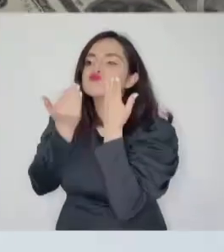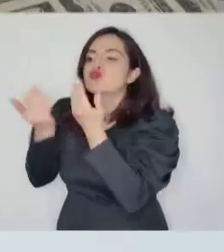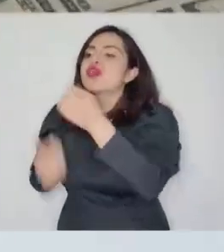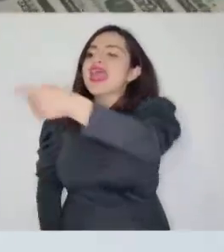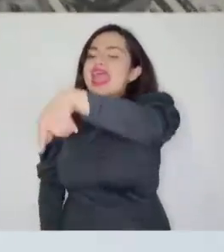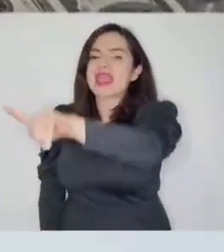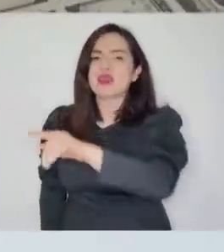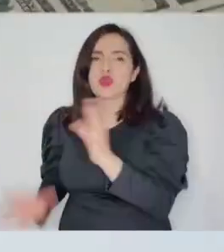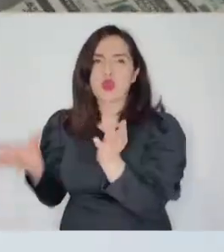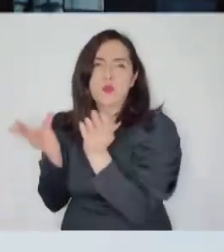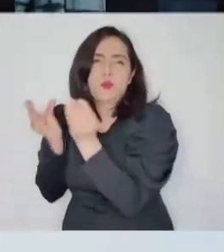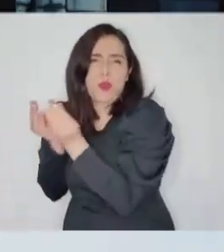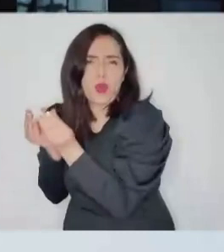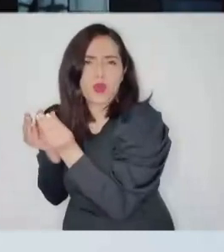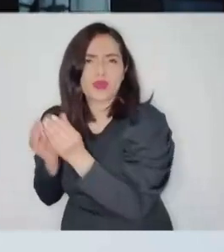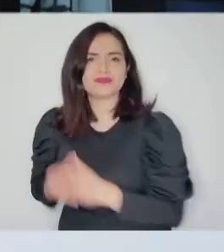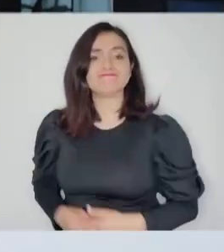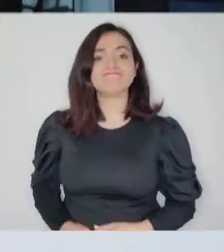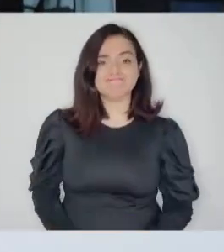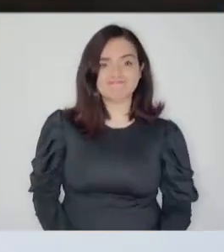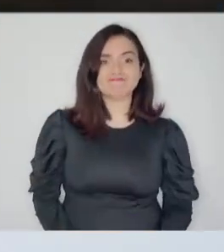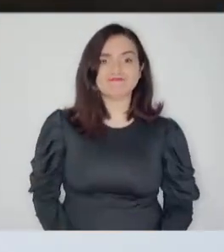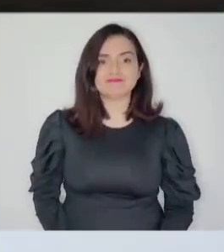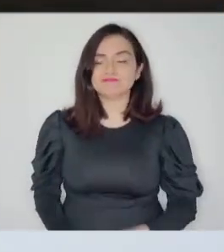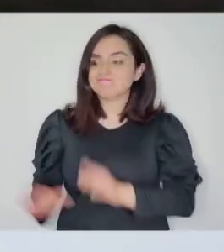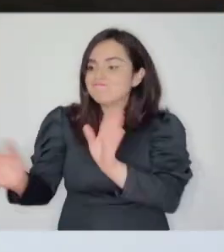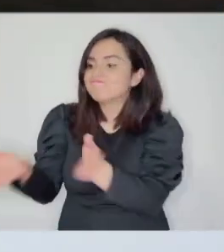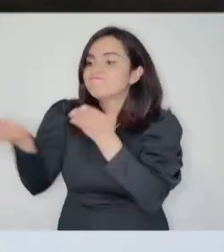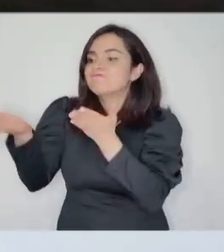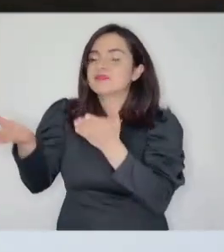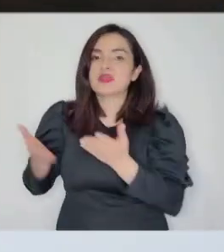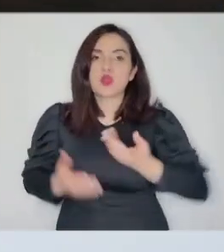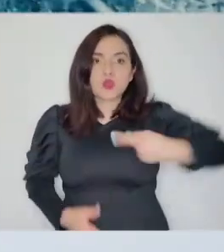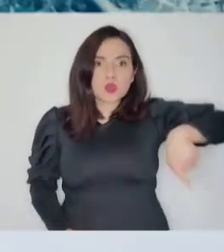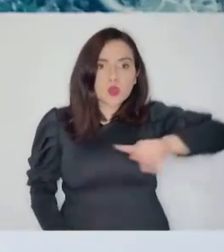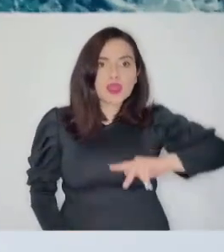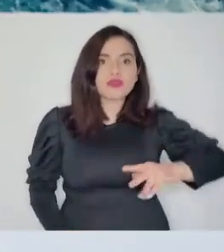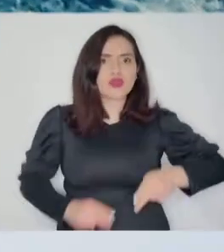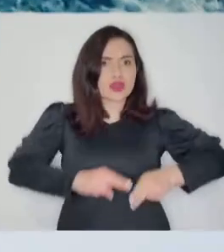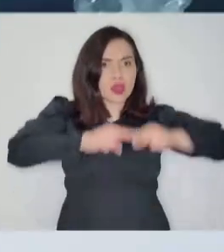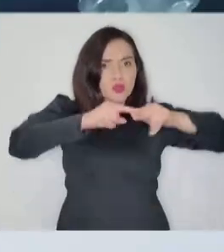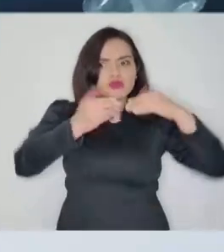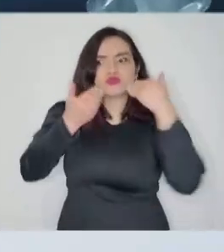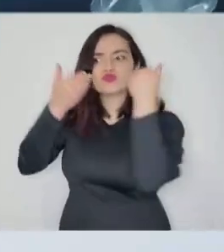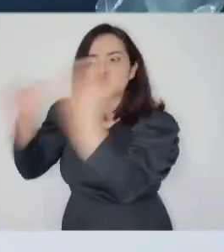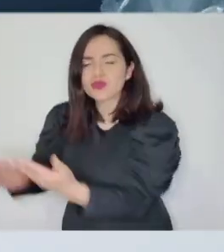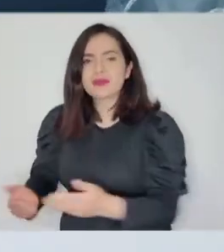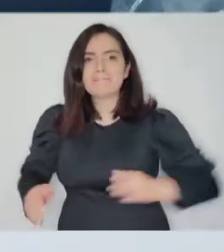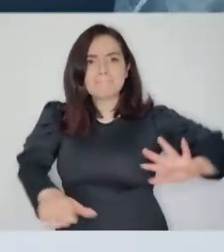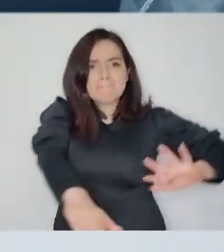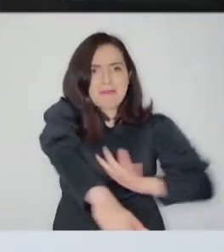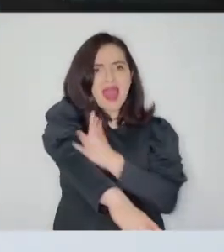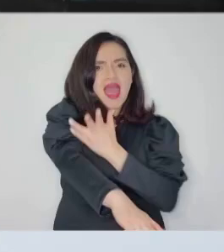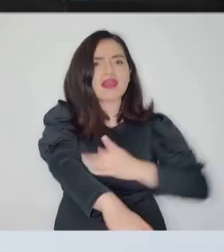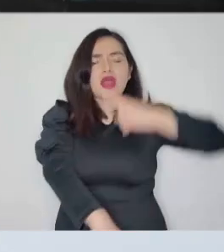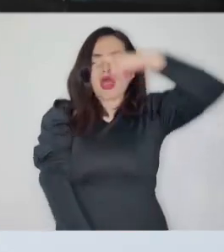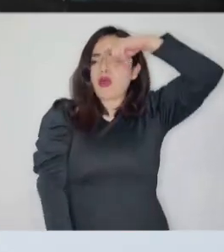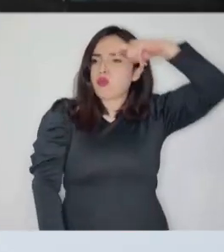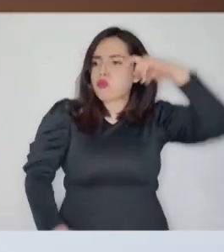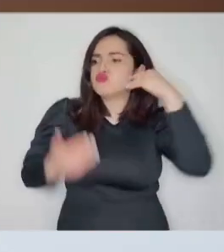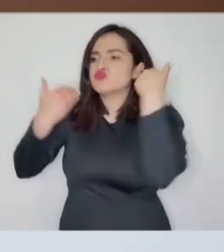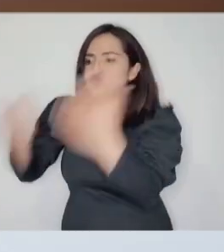para ellos, para unos pocos. Les han facilitado nuestros recursos, nuestro mar, nuestro